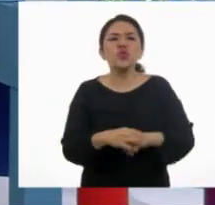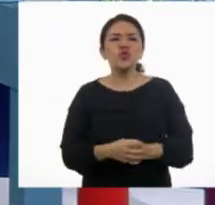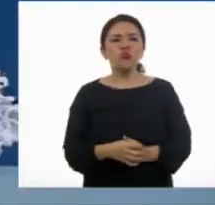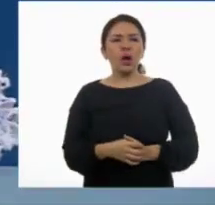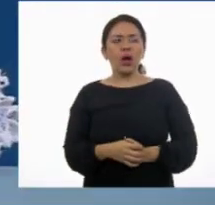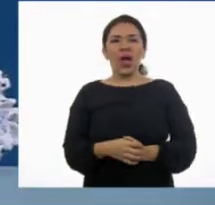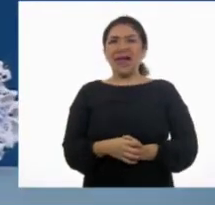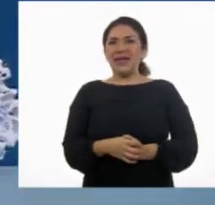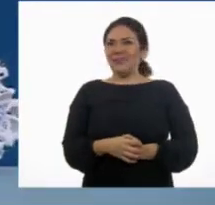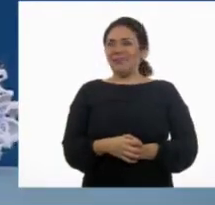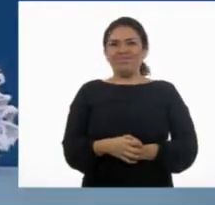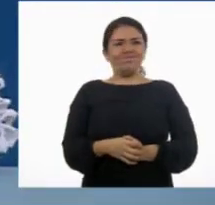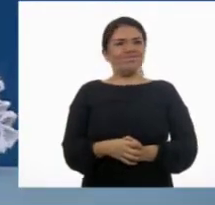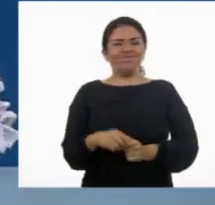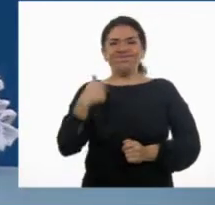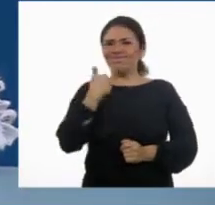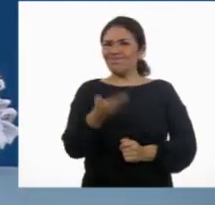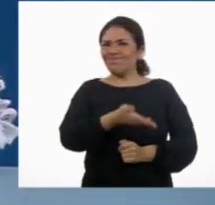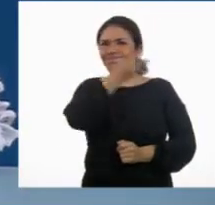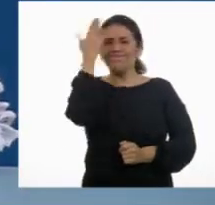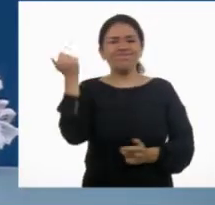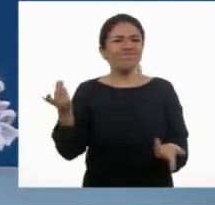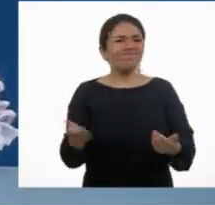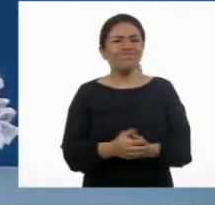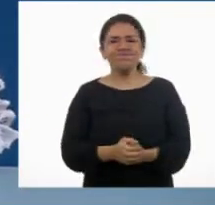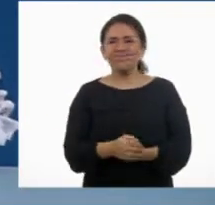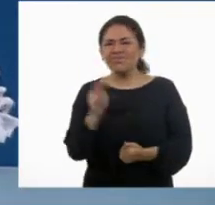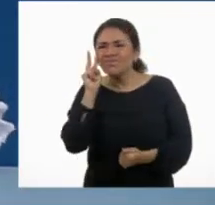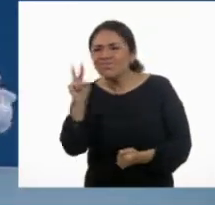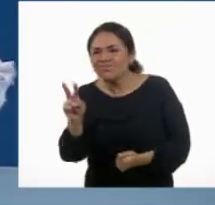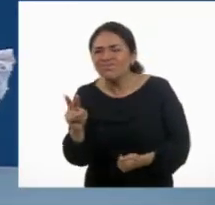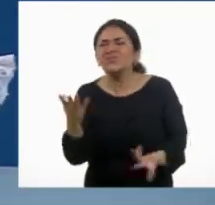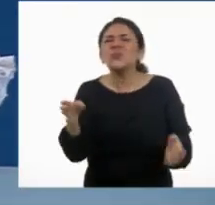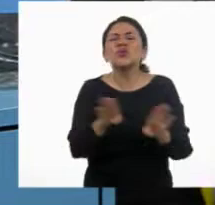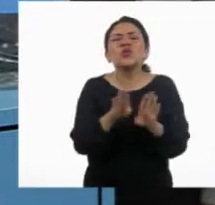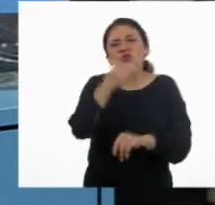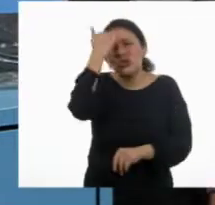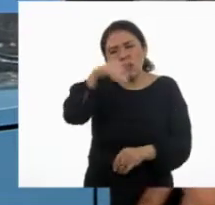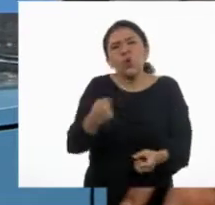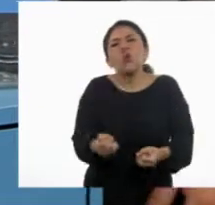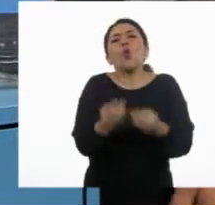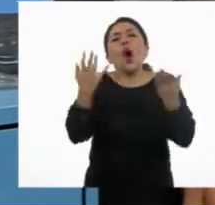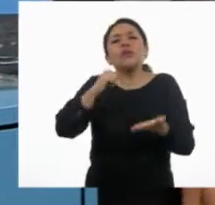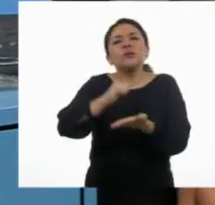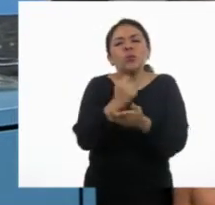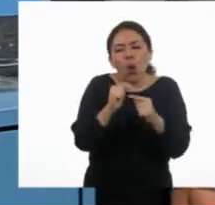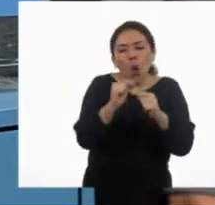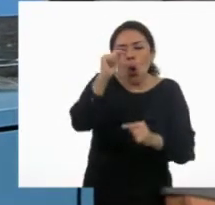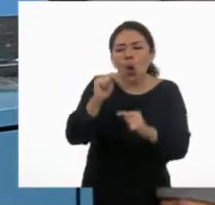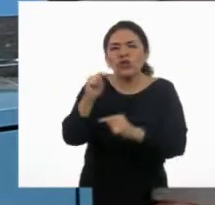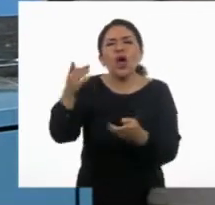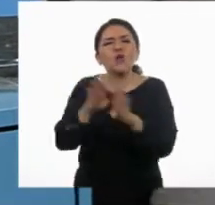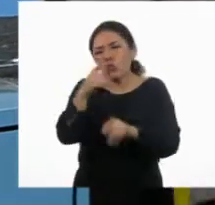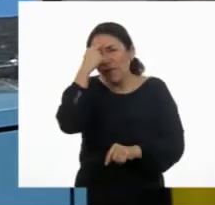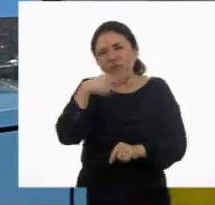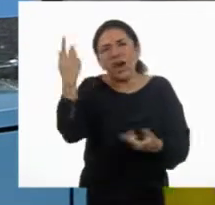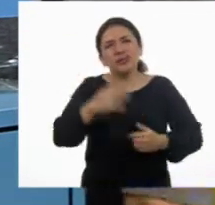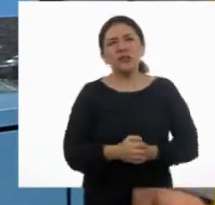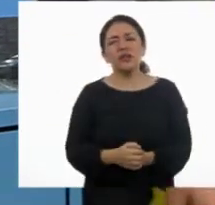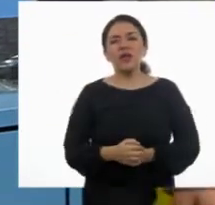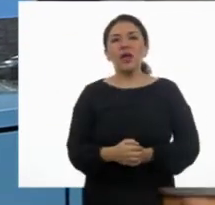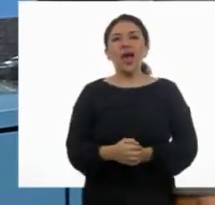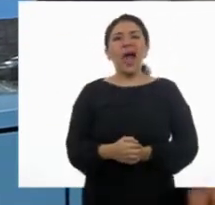Ah, ay, no sé. ¿Tendrías que necesitar cuántas de esta? Algo fácil, por ejemplo. Sí,